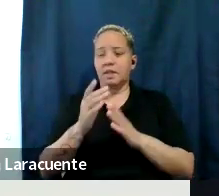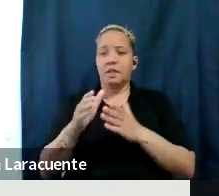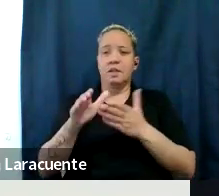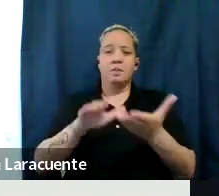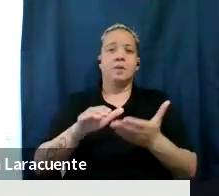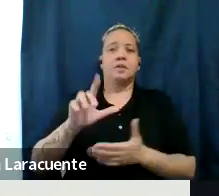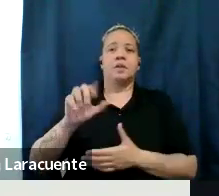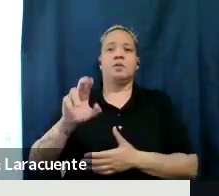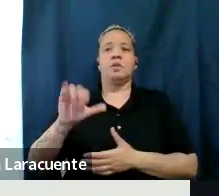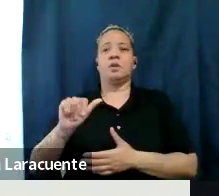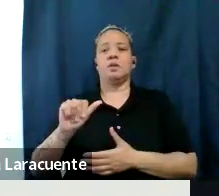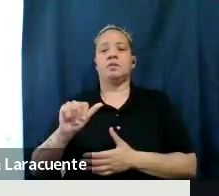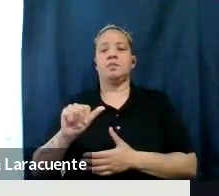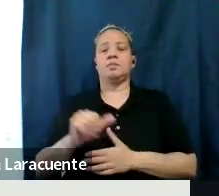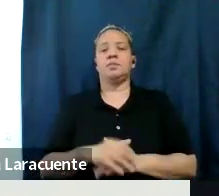se comunica